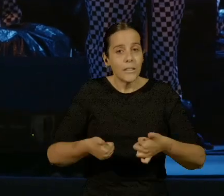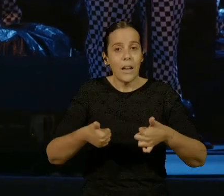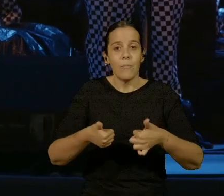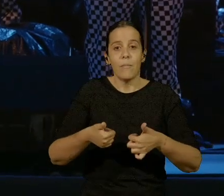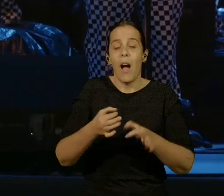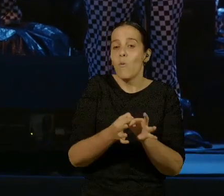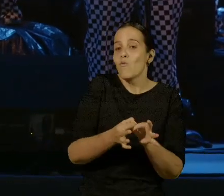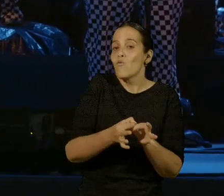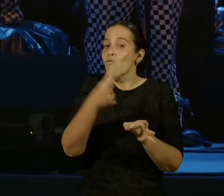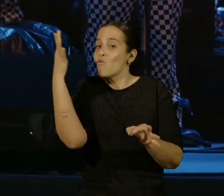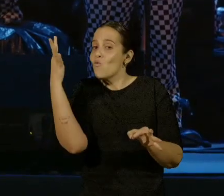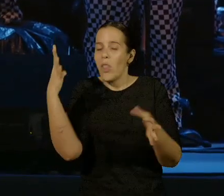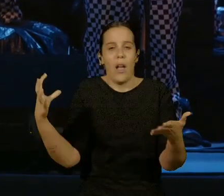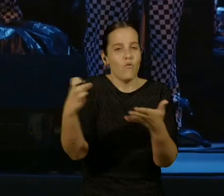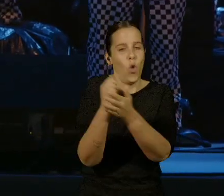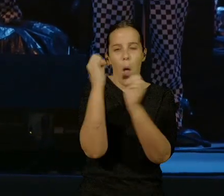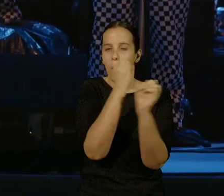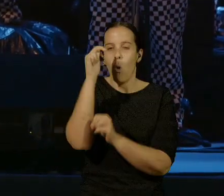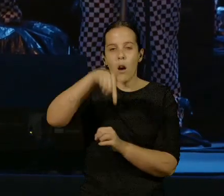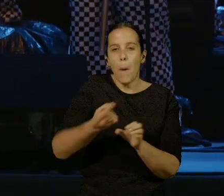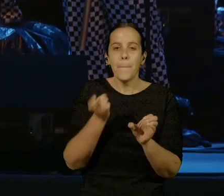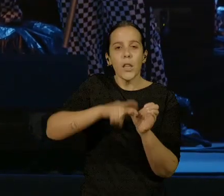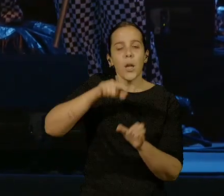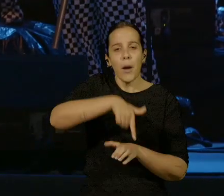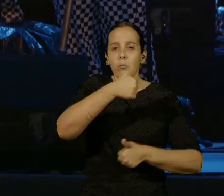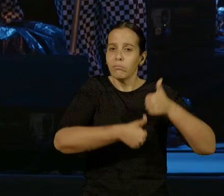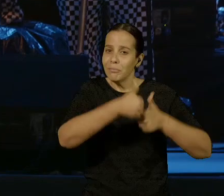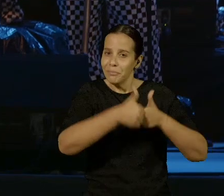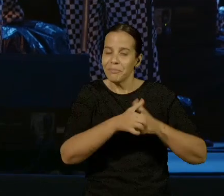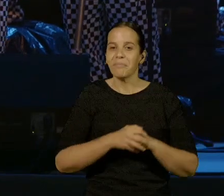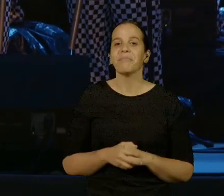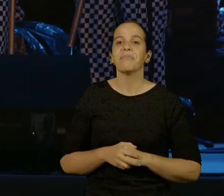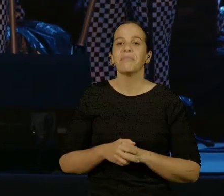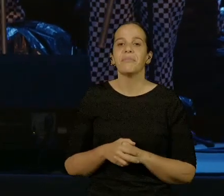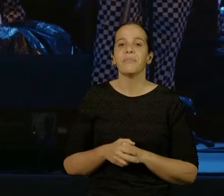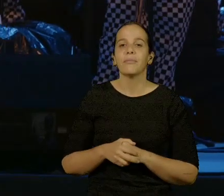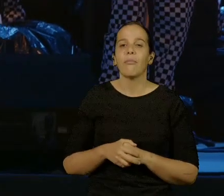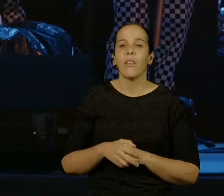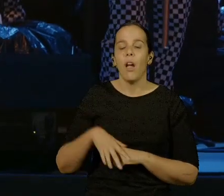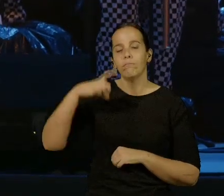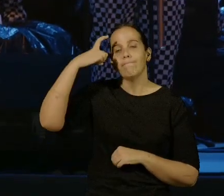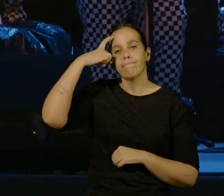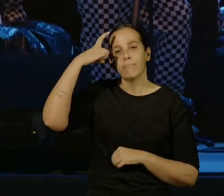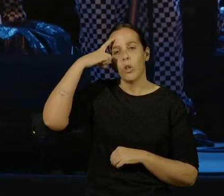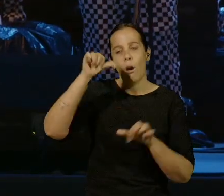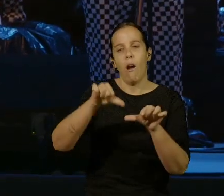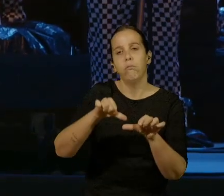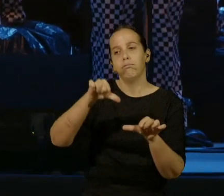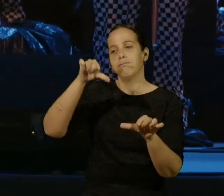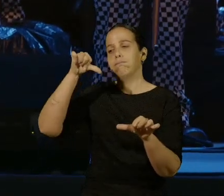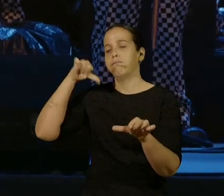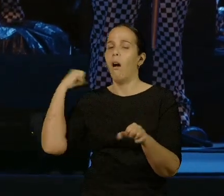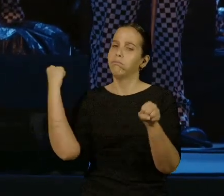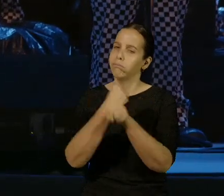suerte, desearle suerte a todas las murgas que van a participar hoy en el concurso. A mi hija. Que sé que llevan un trabajo